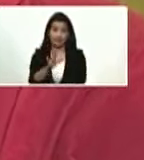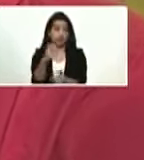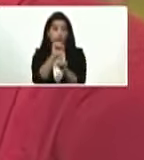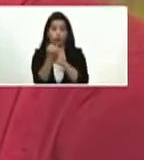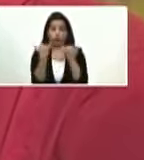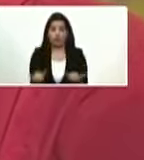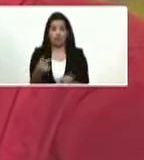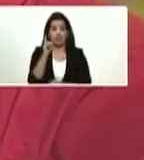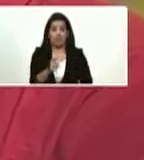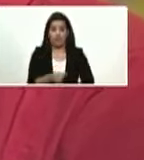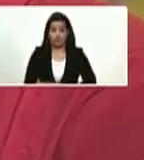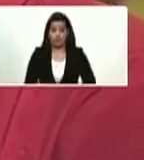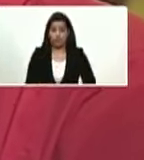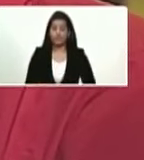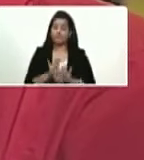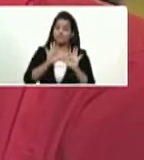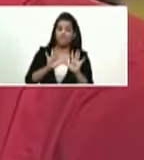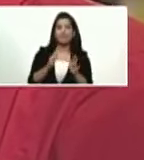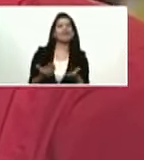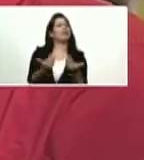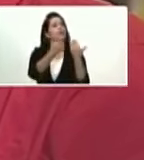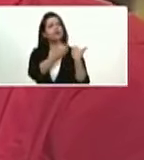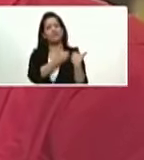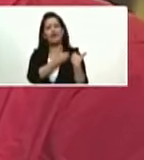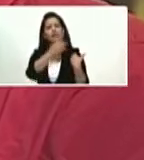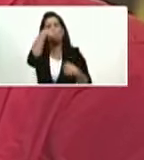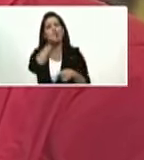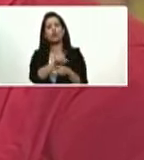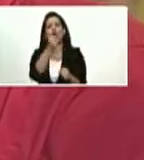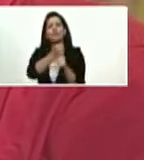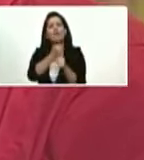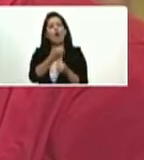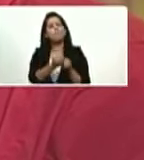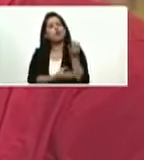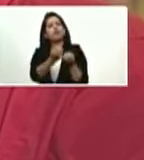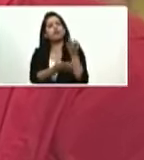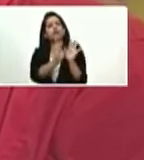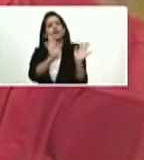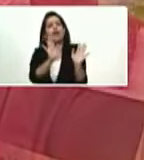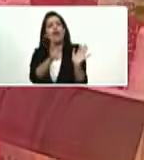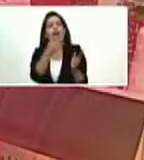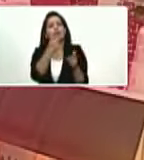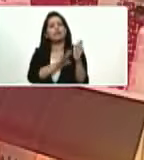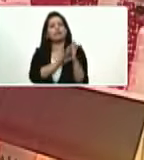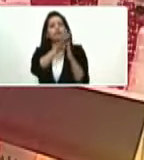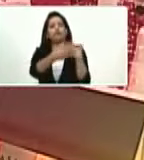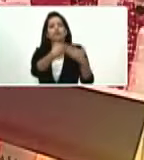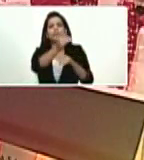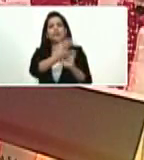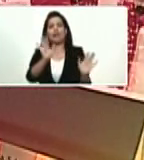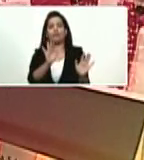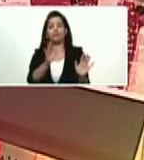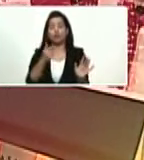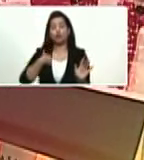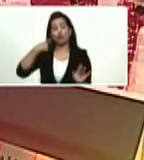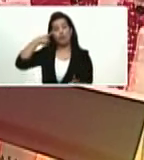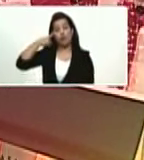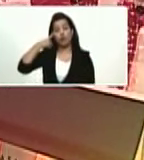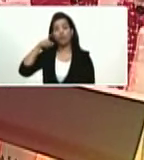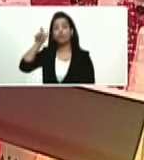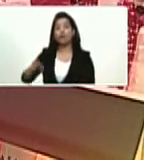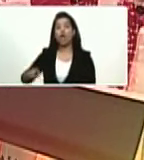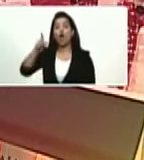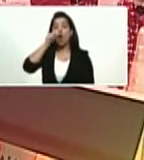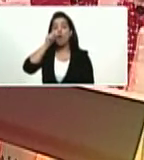la tarea que tenemos no es solamente producir. Y a él apelaría a una reciente intervención de nuestro redactor